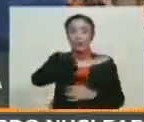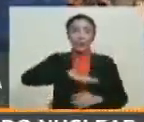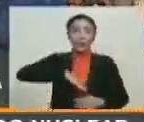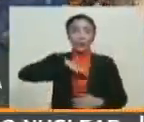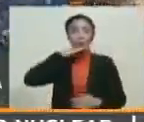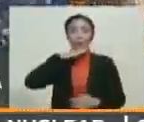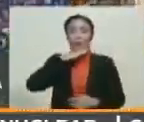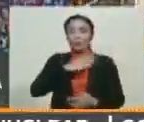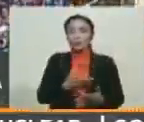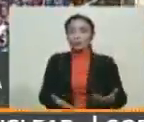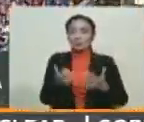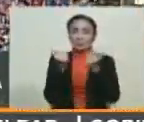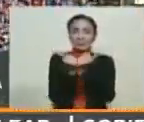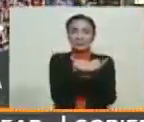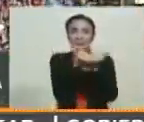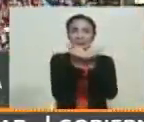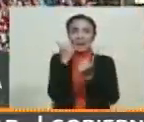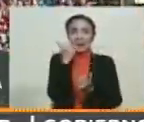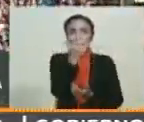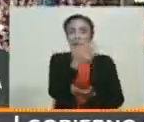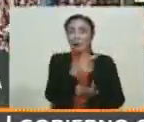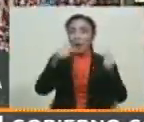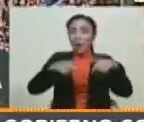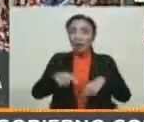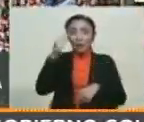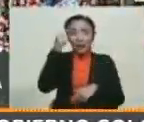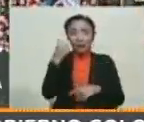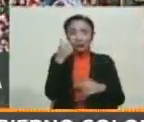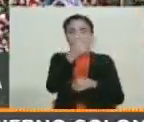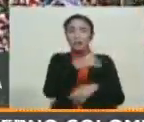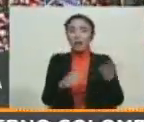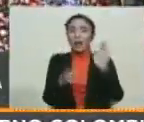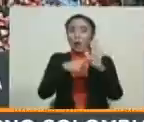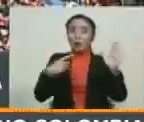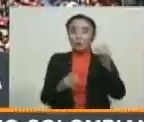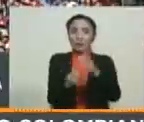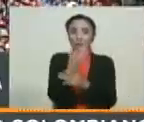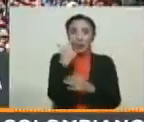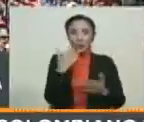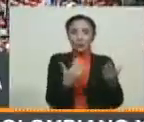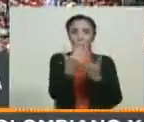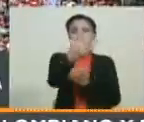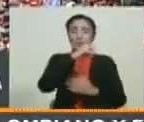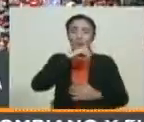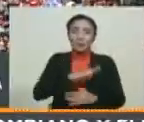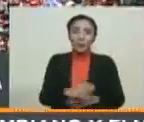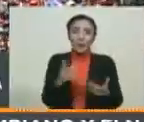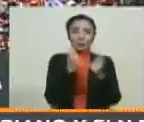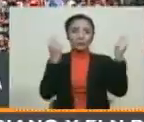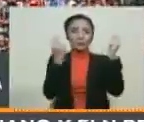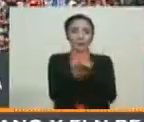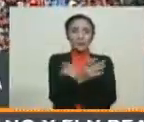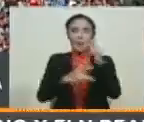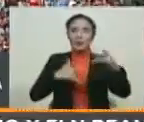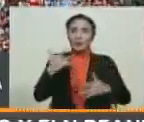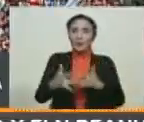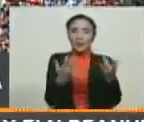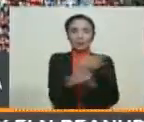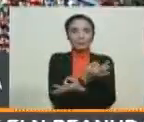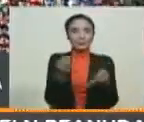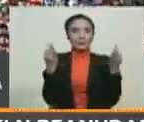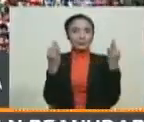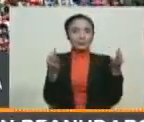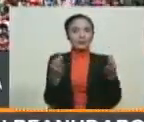acto tan maravilloso como el día de hoy 11 de mayo que pasará a la historia como el acto más grande y